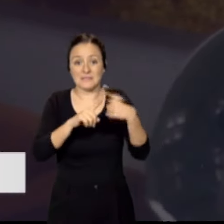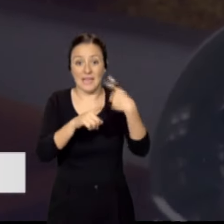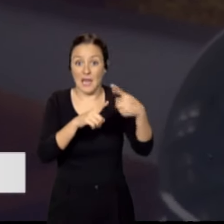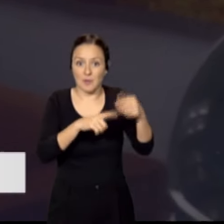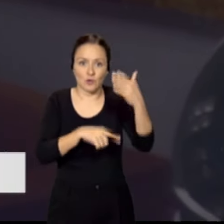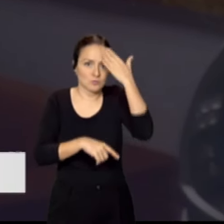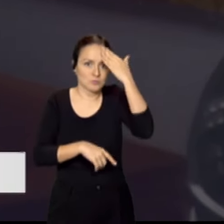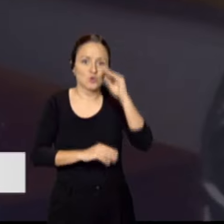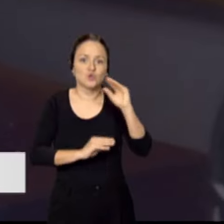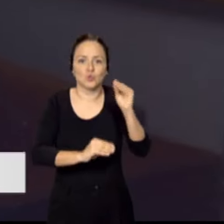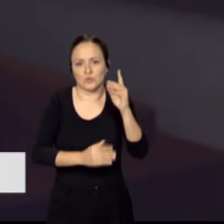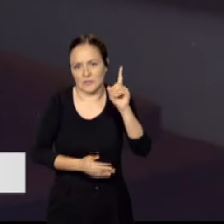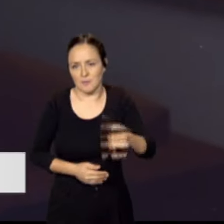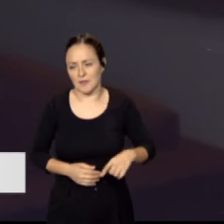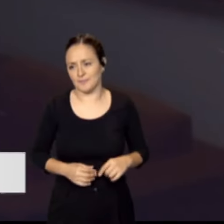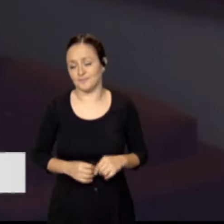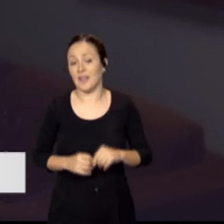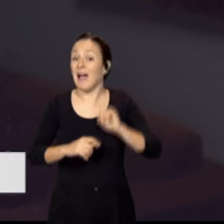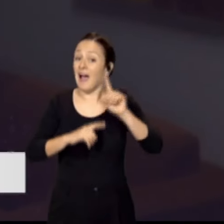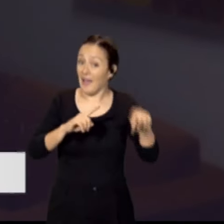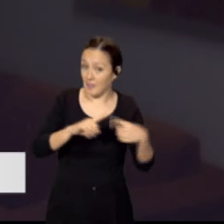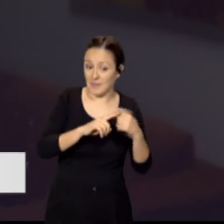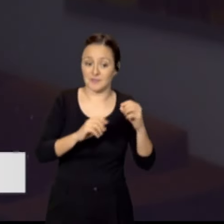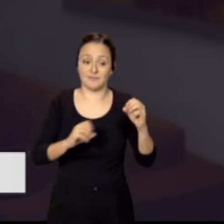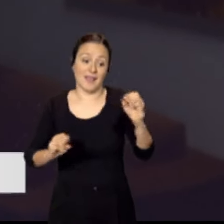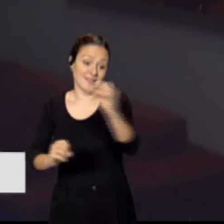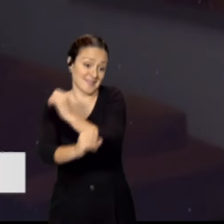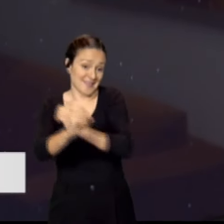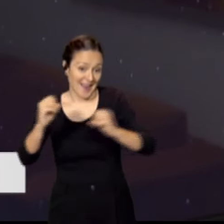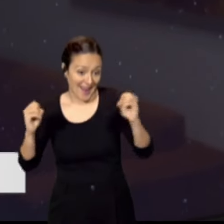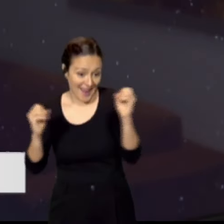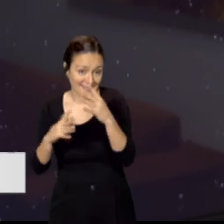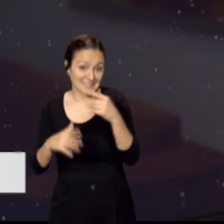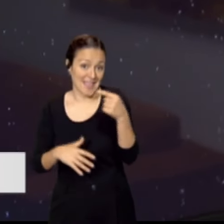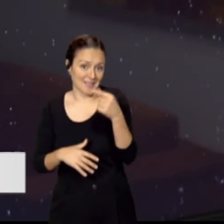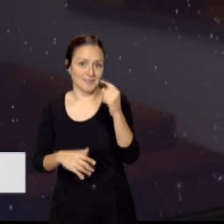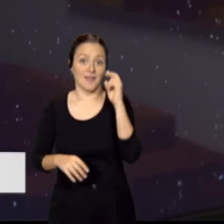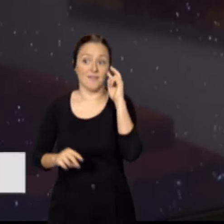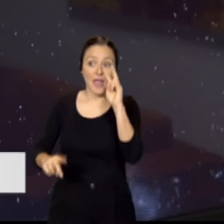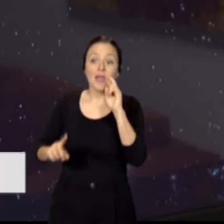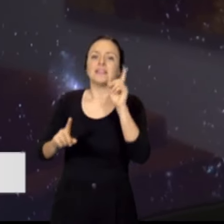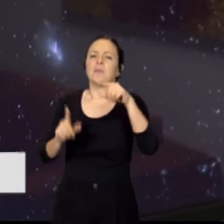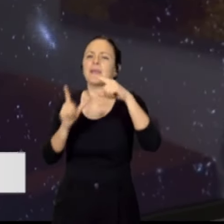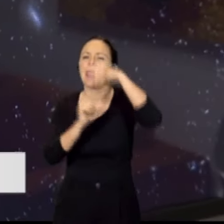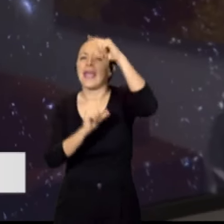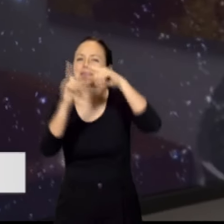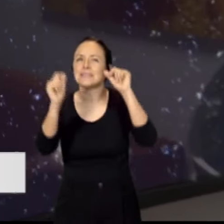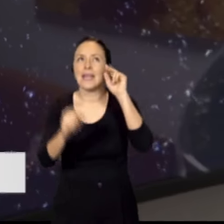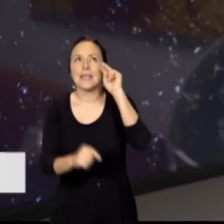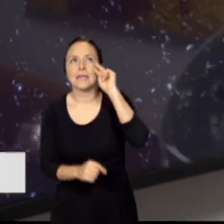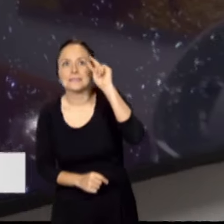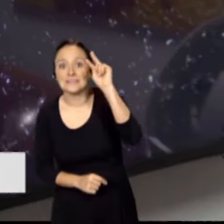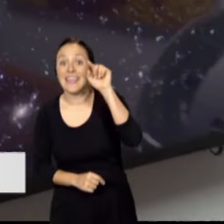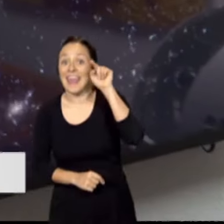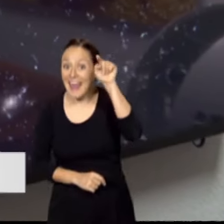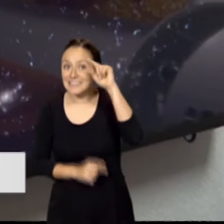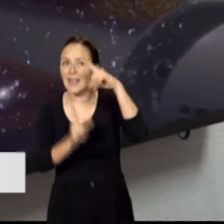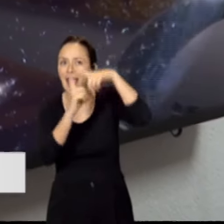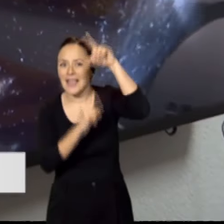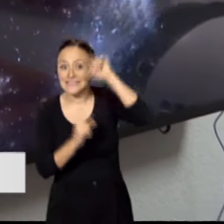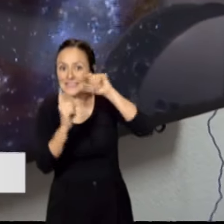por otra parte además de observar galaxias también observa des y estrellas y esa es la parte que más me interesa a mí no es son estrellas